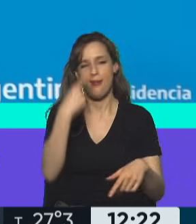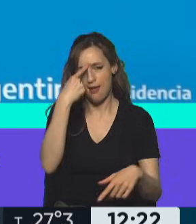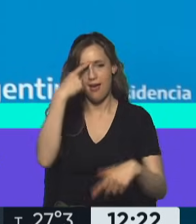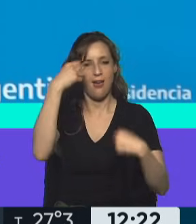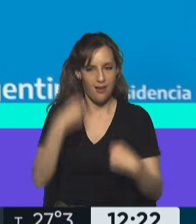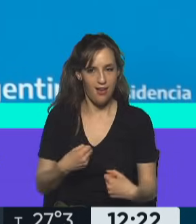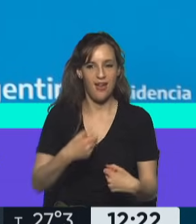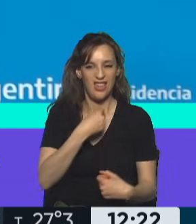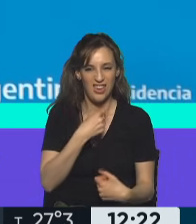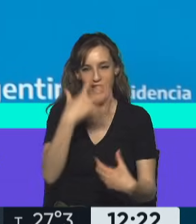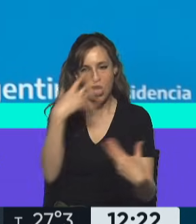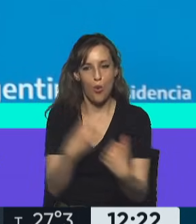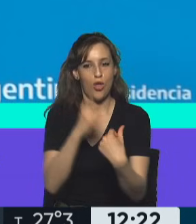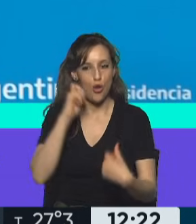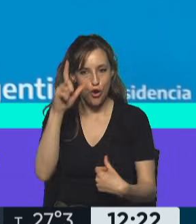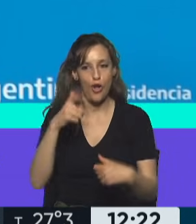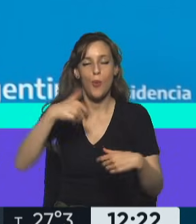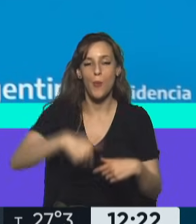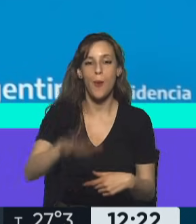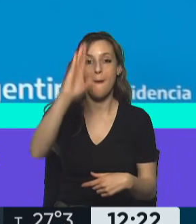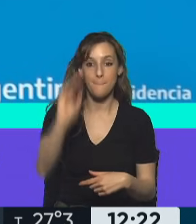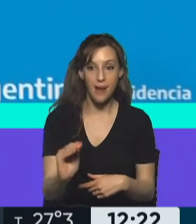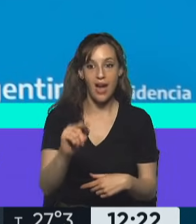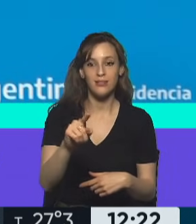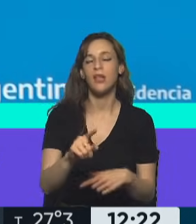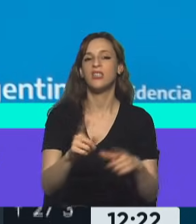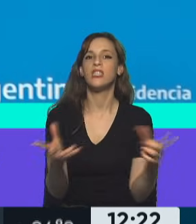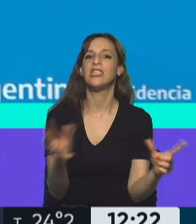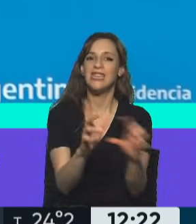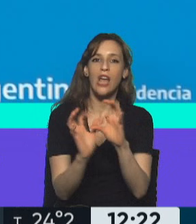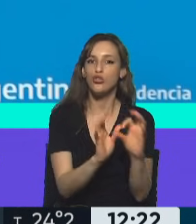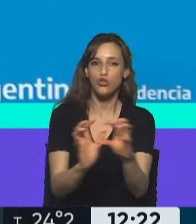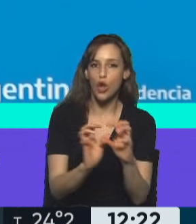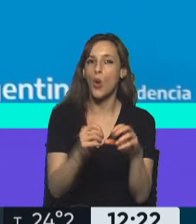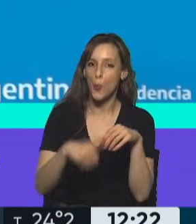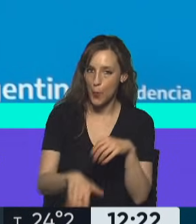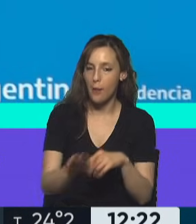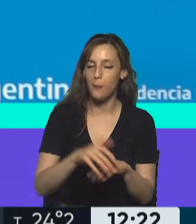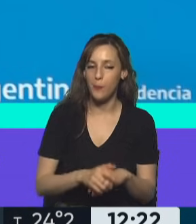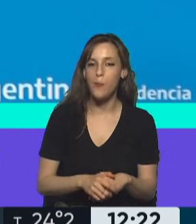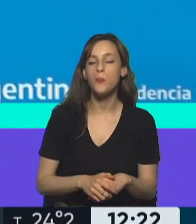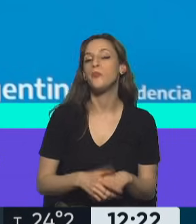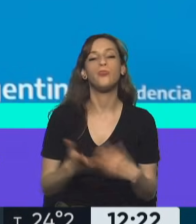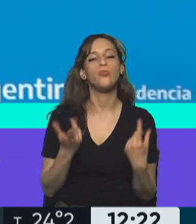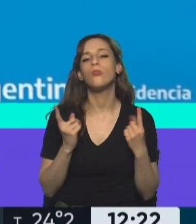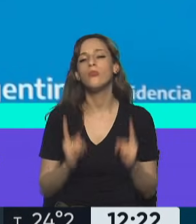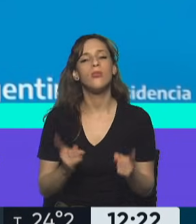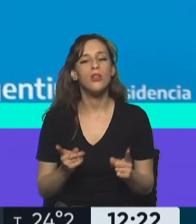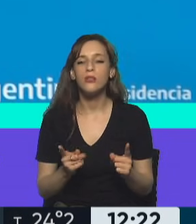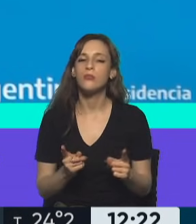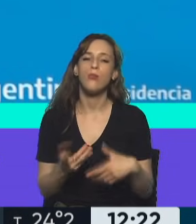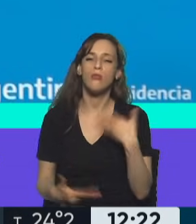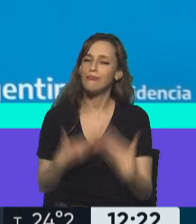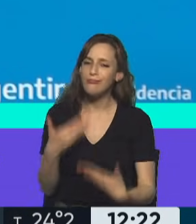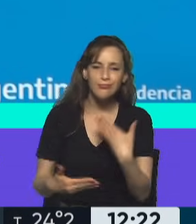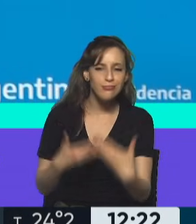próximo martes vamos a tener una sesión muy importante en acuerdo de todas las fuerzas políticas que componen el Congreso y se han ido llevando adelante y trabajando en este tipo